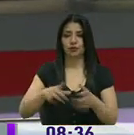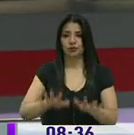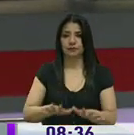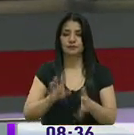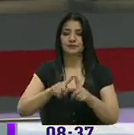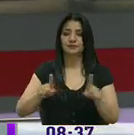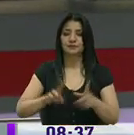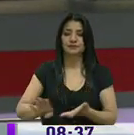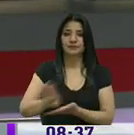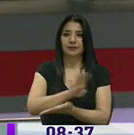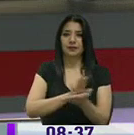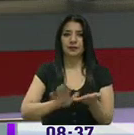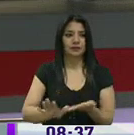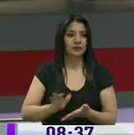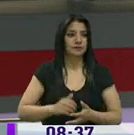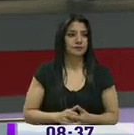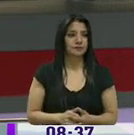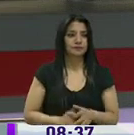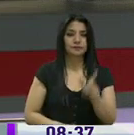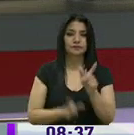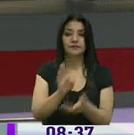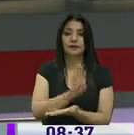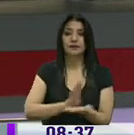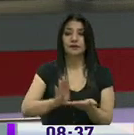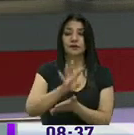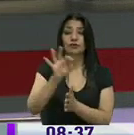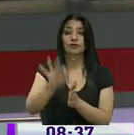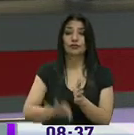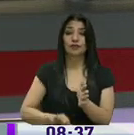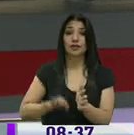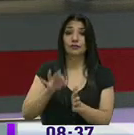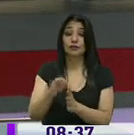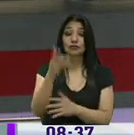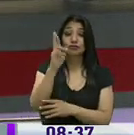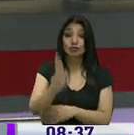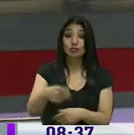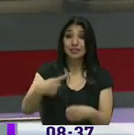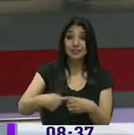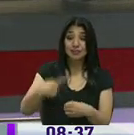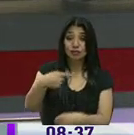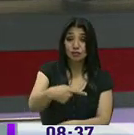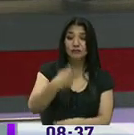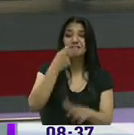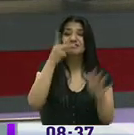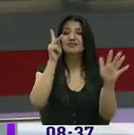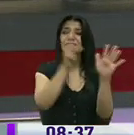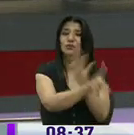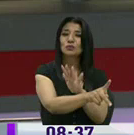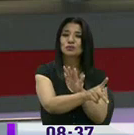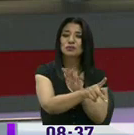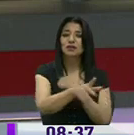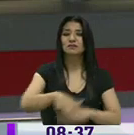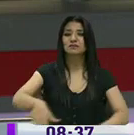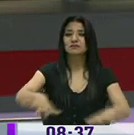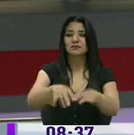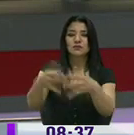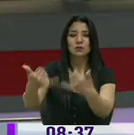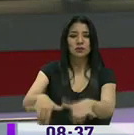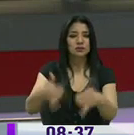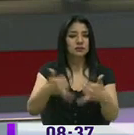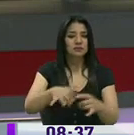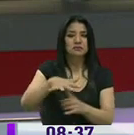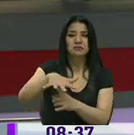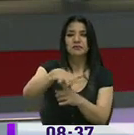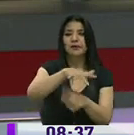unos distintos sectores de la ciudad los moradores del barrio la ferroviaria al sur de la capital denuncian el mal estado en el que se encuentran los juegos infantiles de un